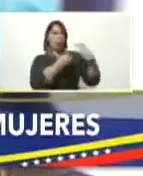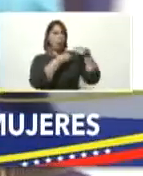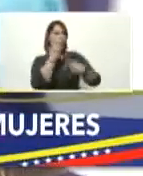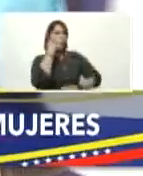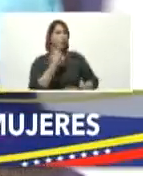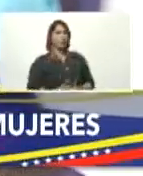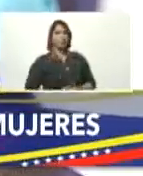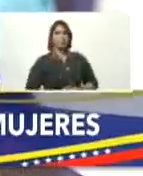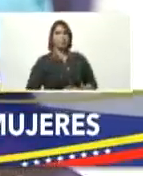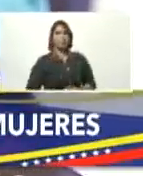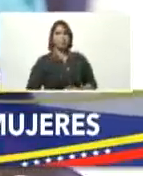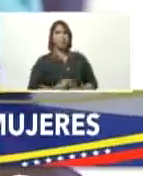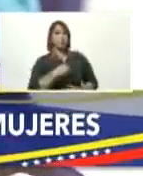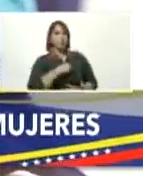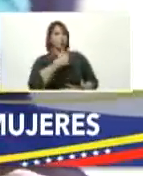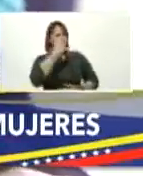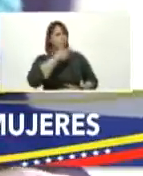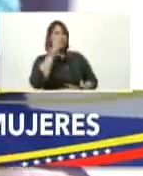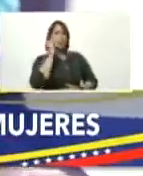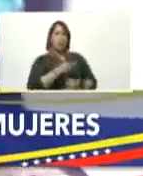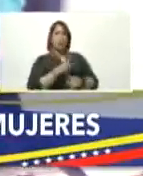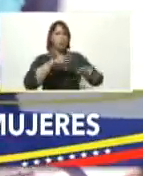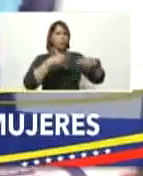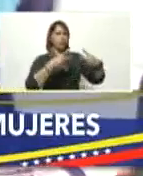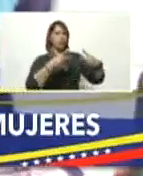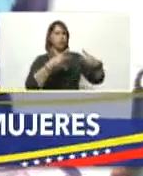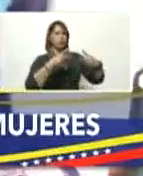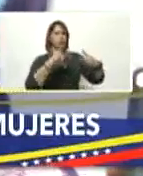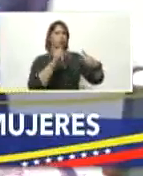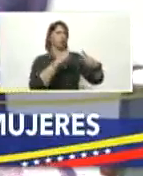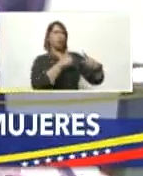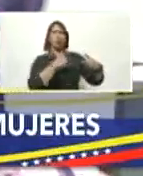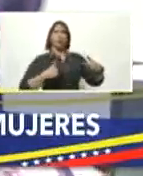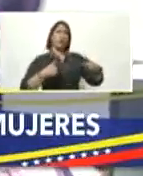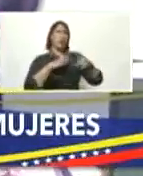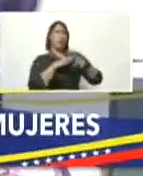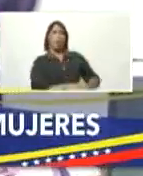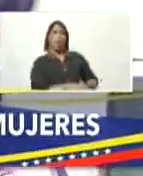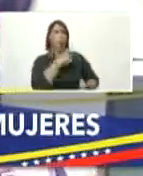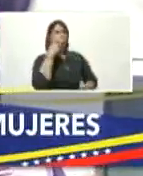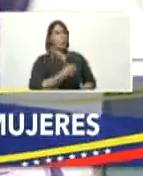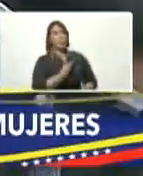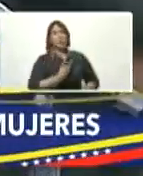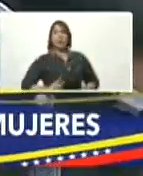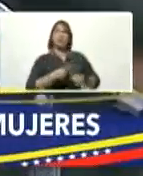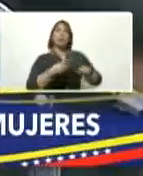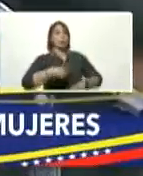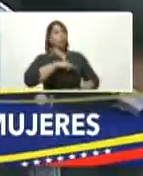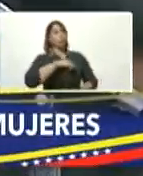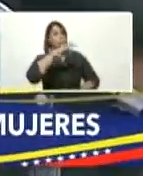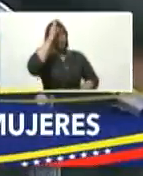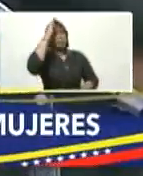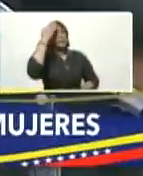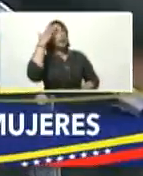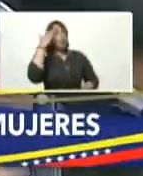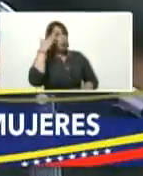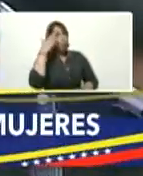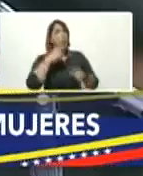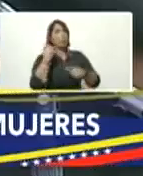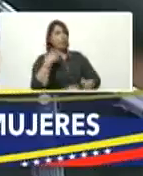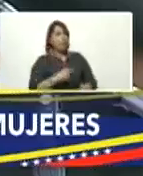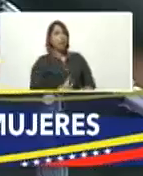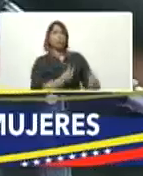las mujeres? Y tenemos la certeza que va a ser la vanguardia. Yo no quiero desmeritar a los hombres, presidente, pero sabemos que las mujeres tienen un